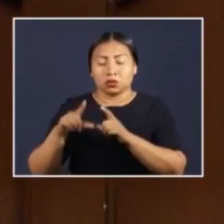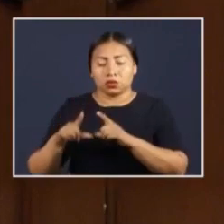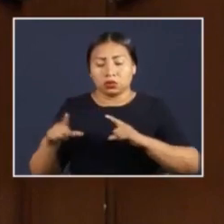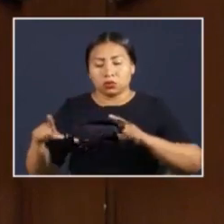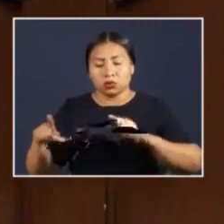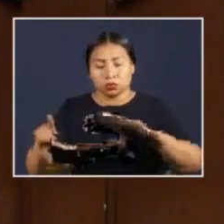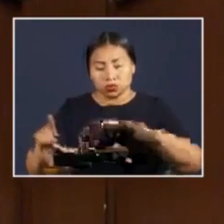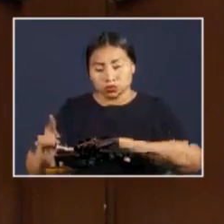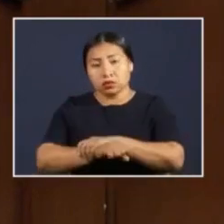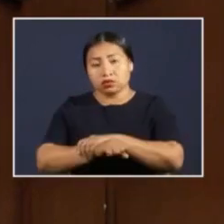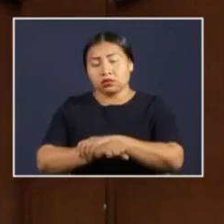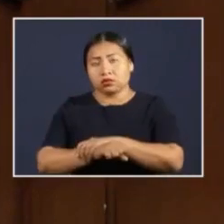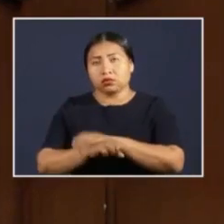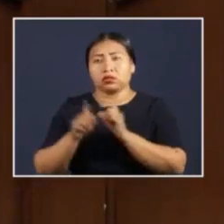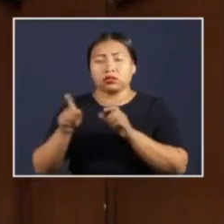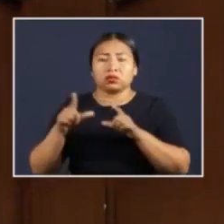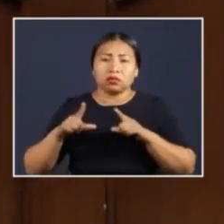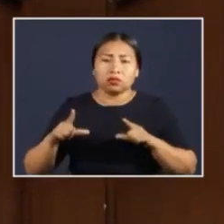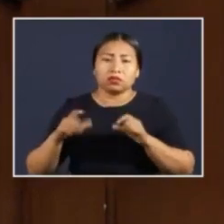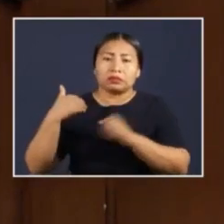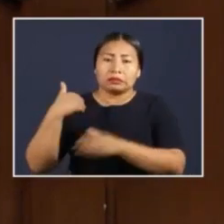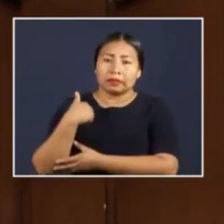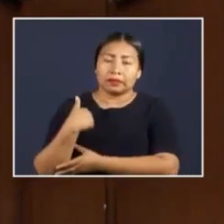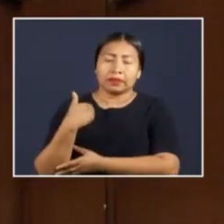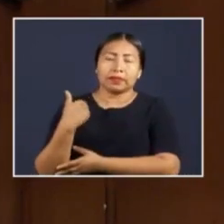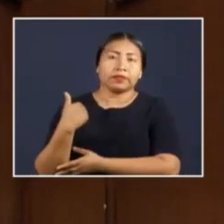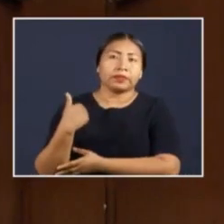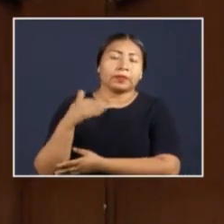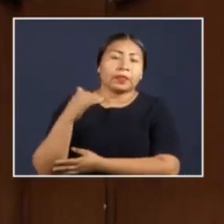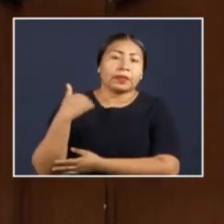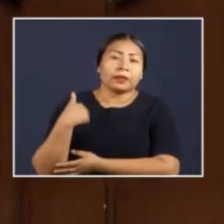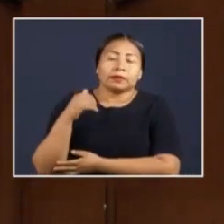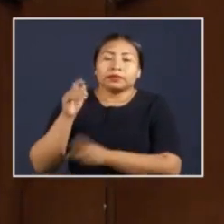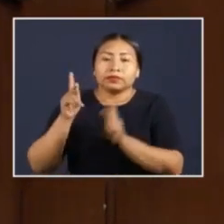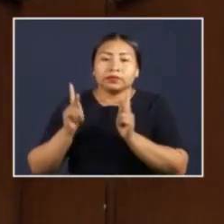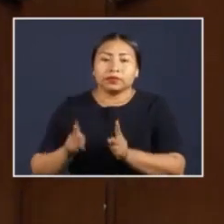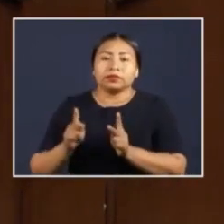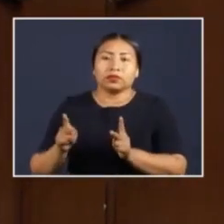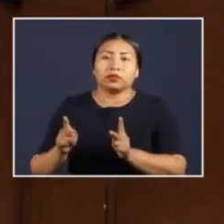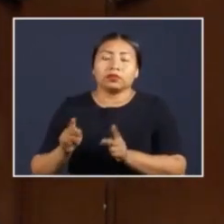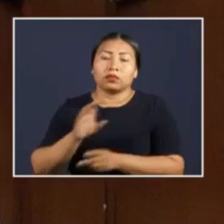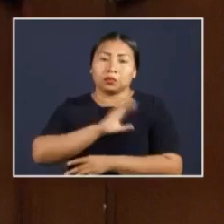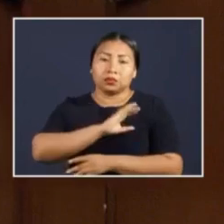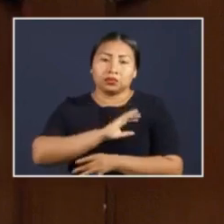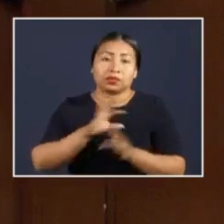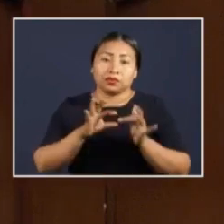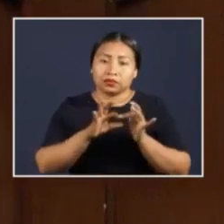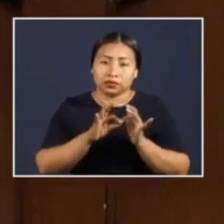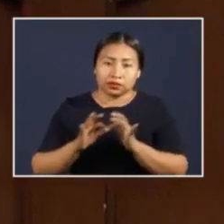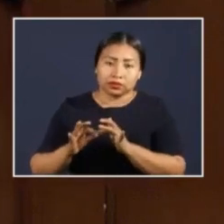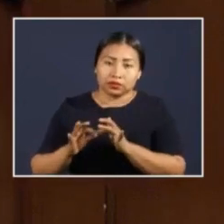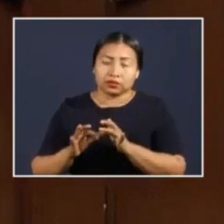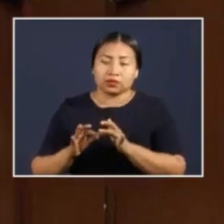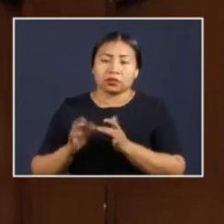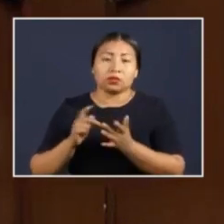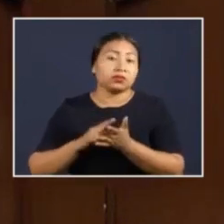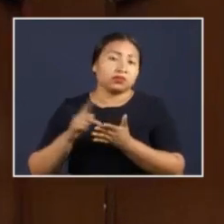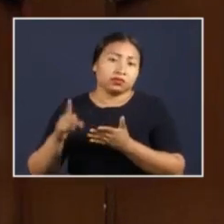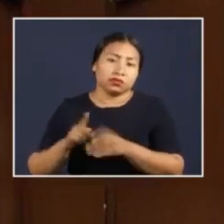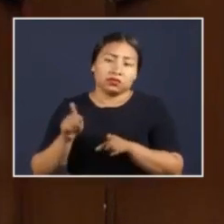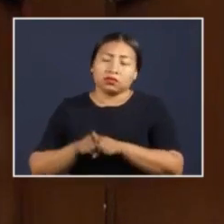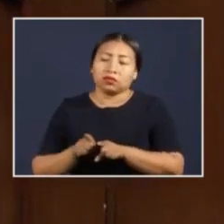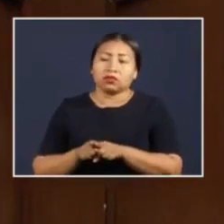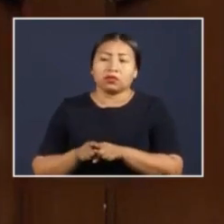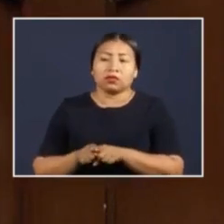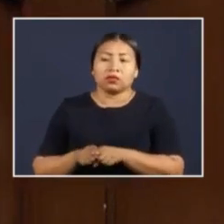que se está lograr con lo que se propone en este proyecto de ley se trata de un pie de fuerza